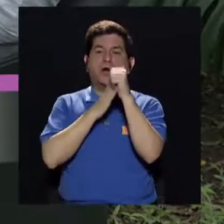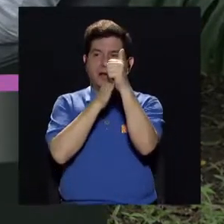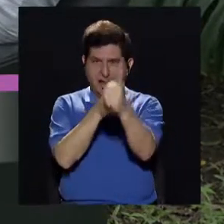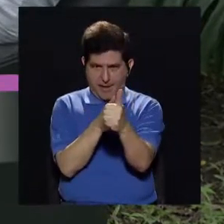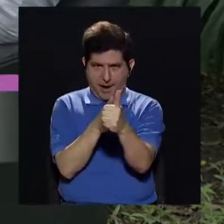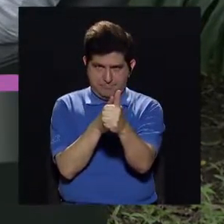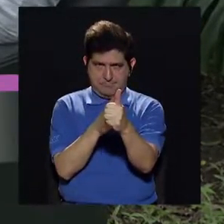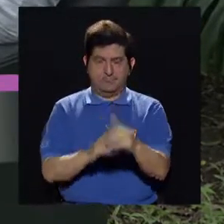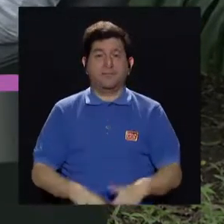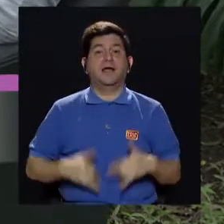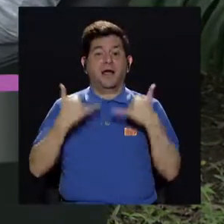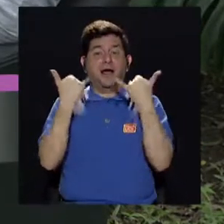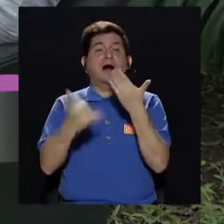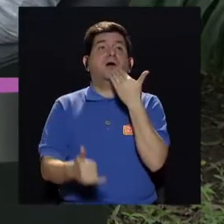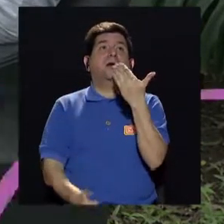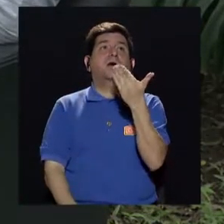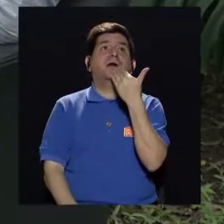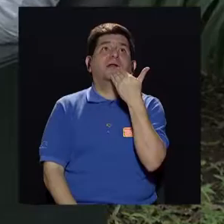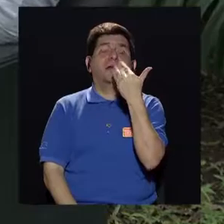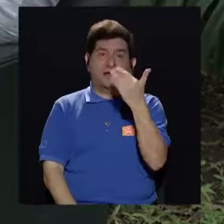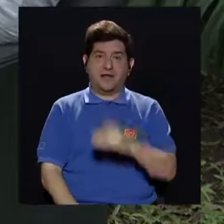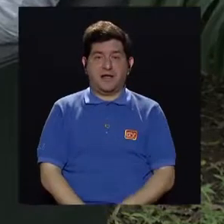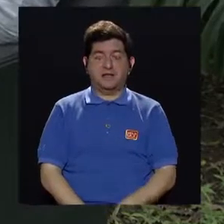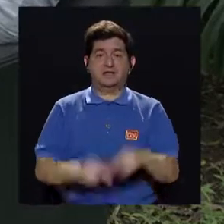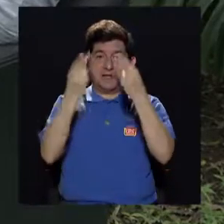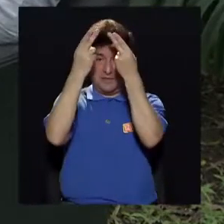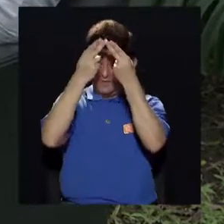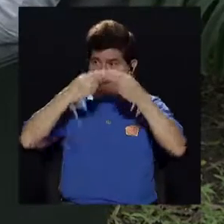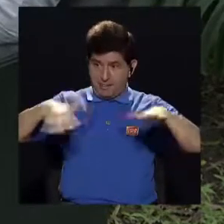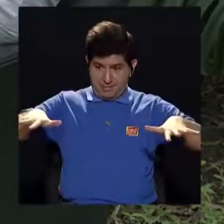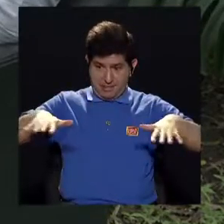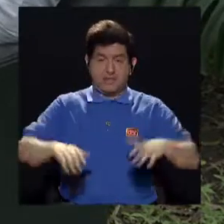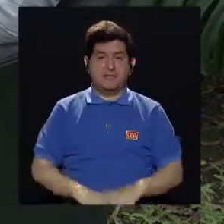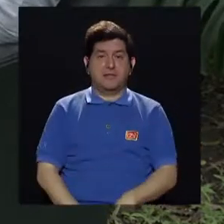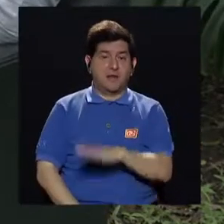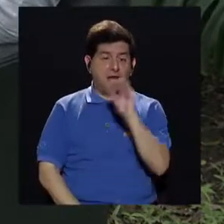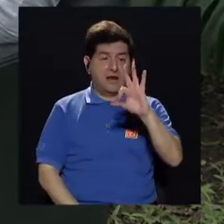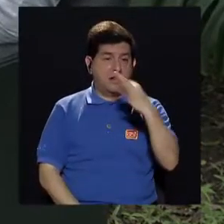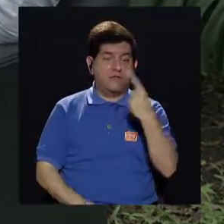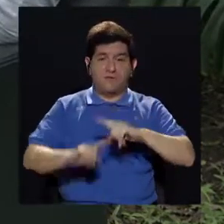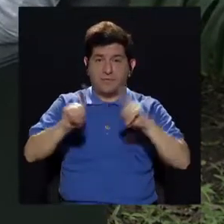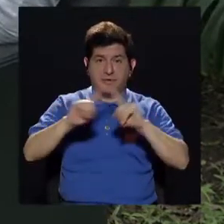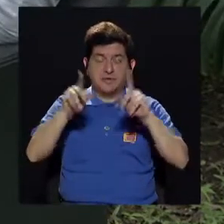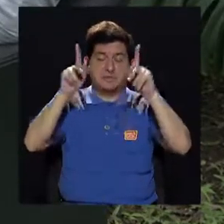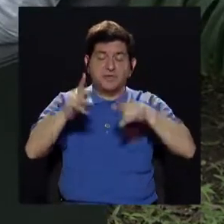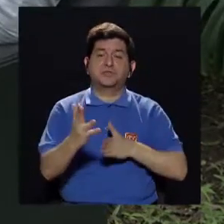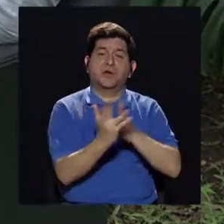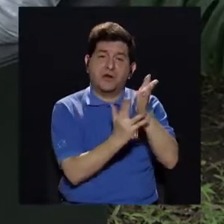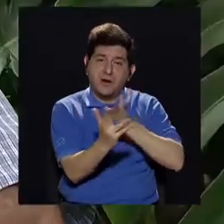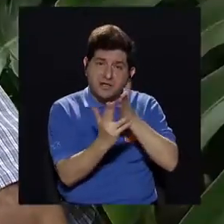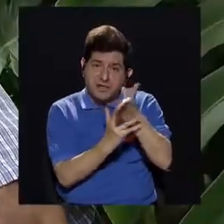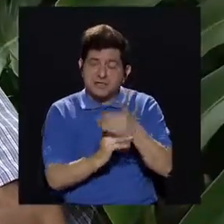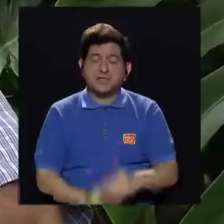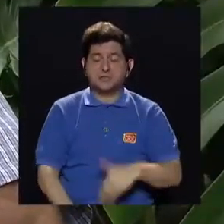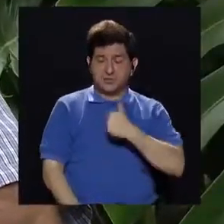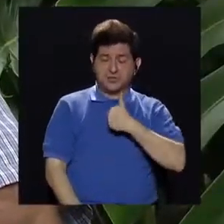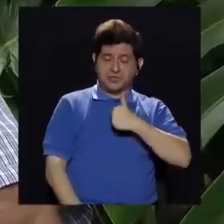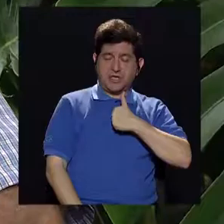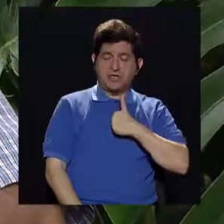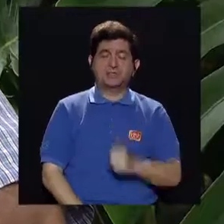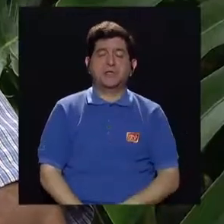guiada, ¿verdad? Eso de que ahora, gracias a la internet, ¿verdad?, y a los medios que se tienen, la gente tiene acceso y se